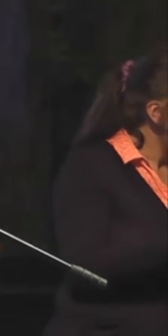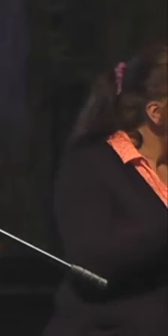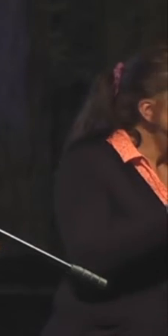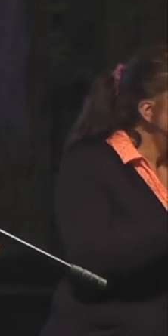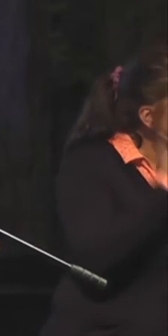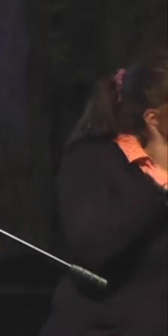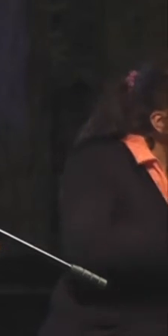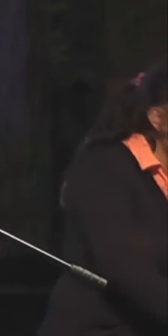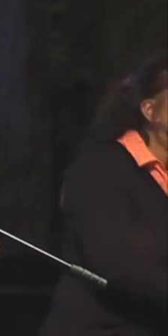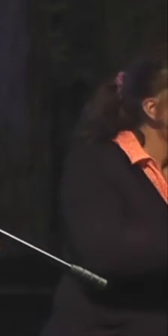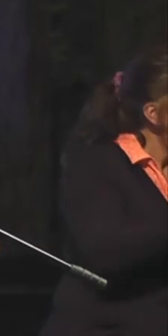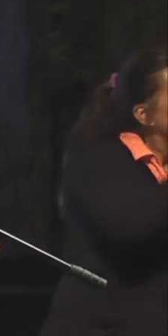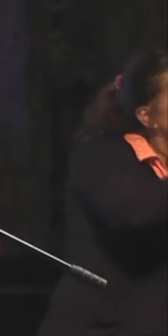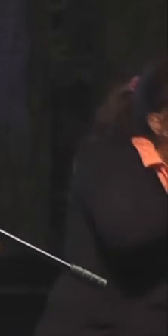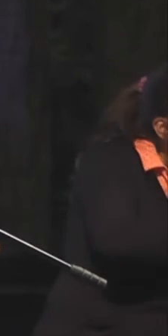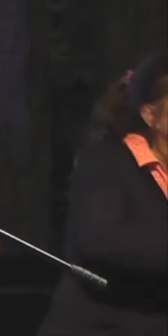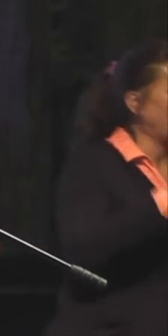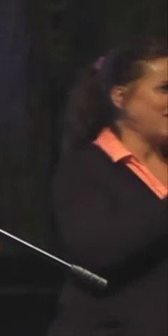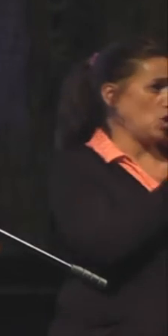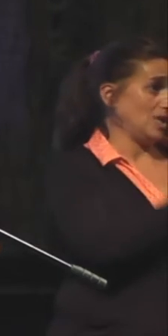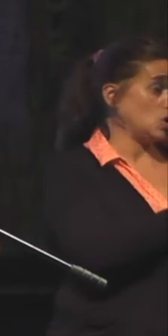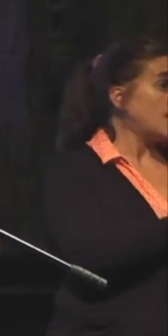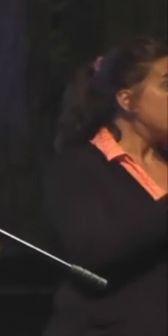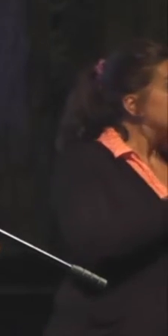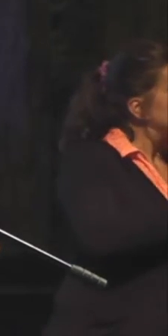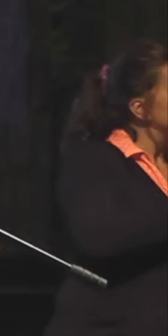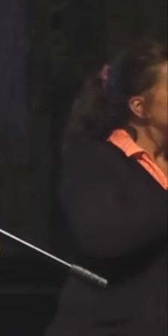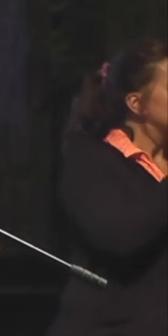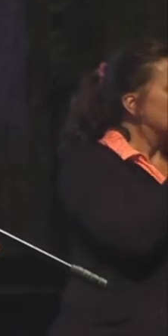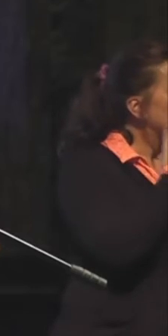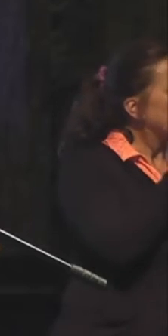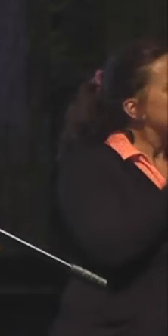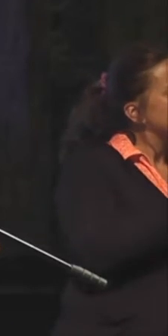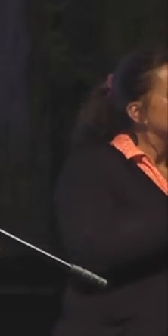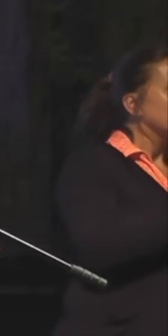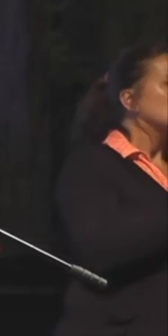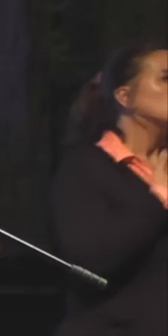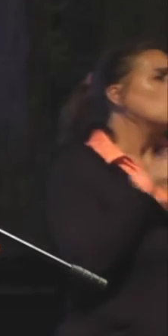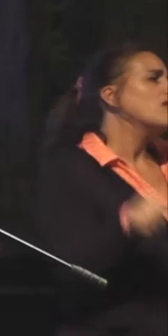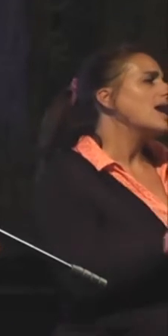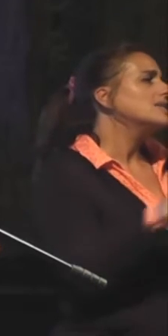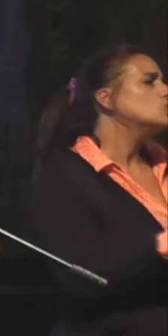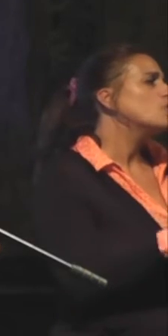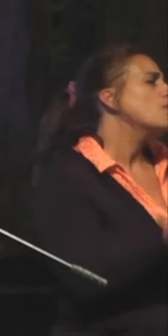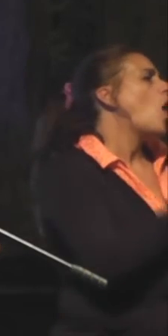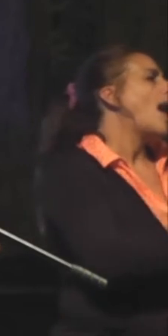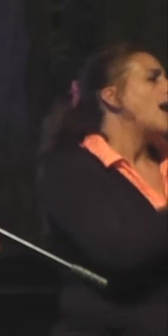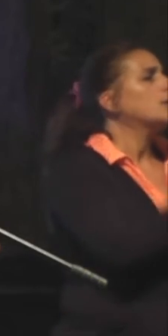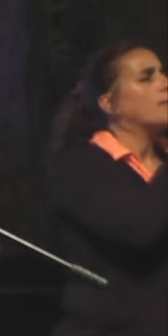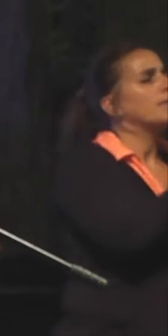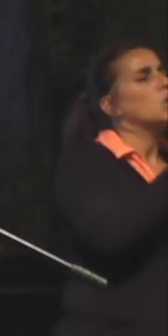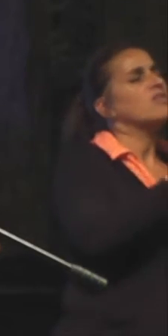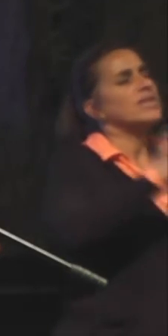chiquito que mamamos la historia del partido nacional siempre me he preguntado qué hubiera hecho yo en el 97